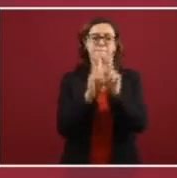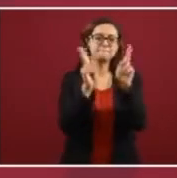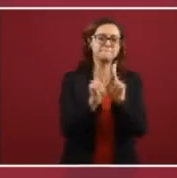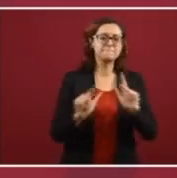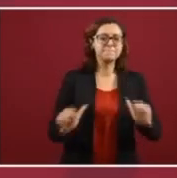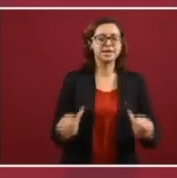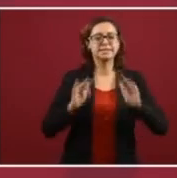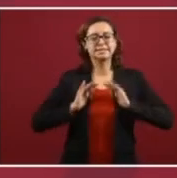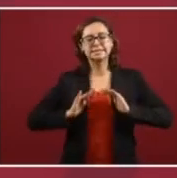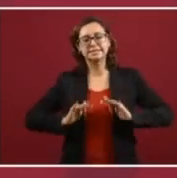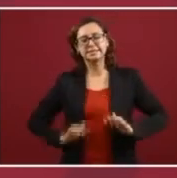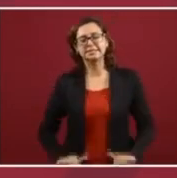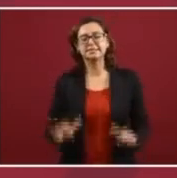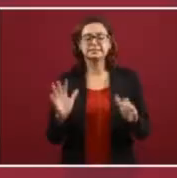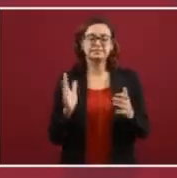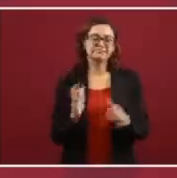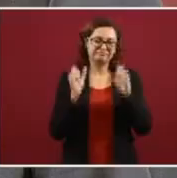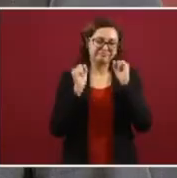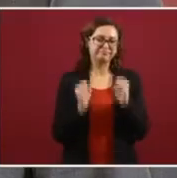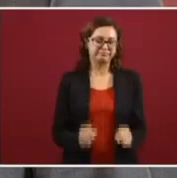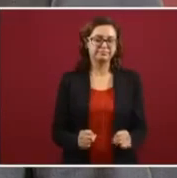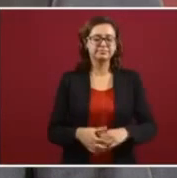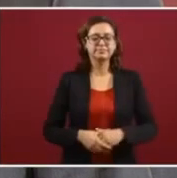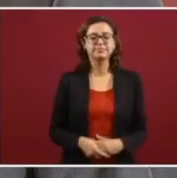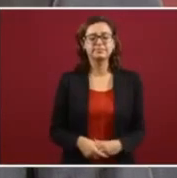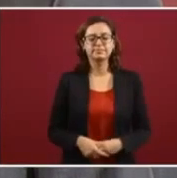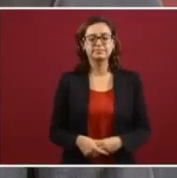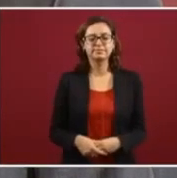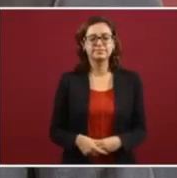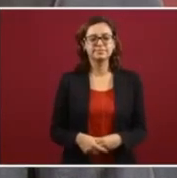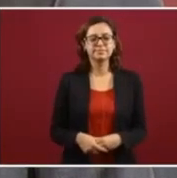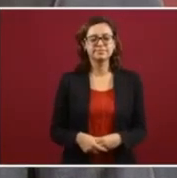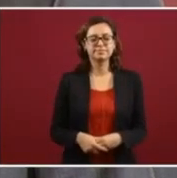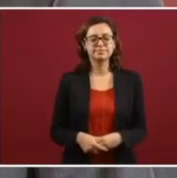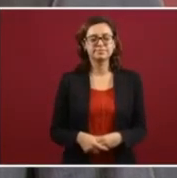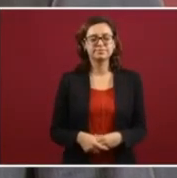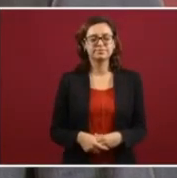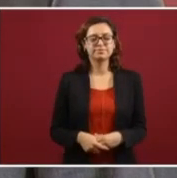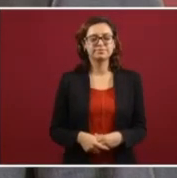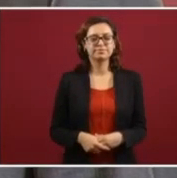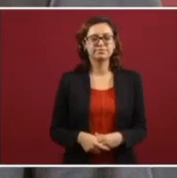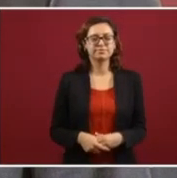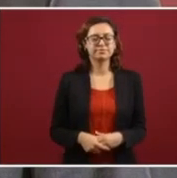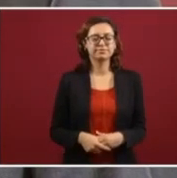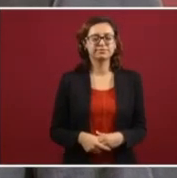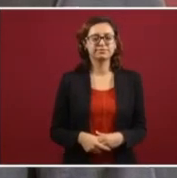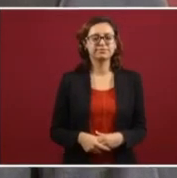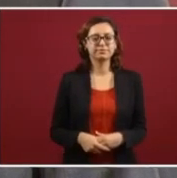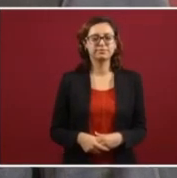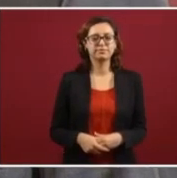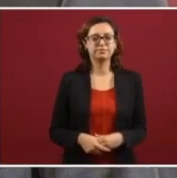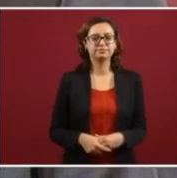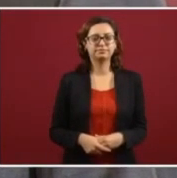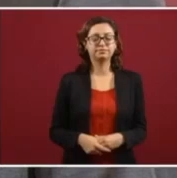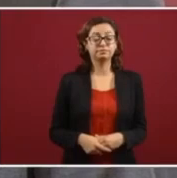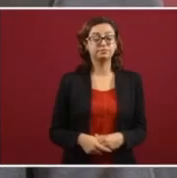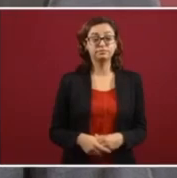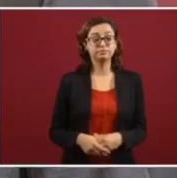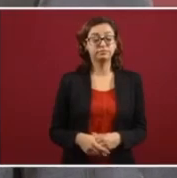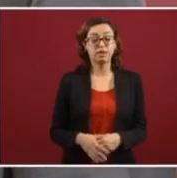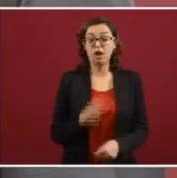dieron a conocer los resultados y el trabajo que a diario se realiza en ese sentido. Nuestra